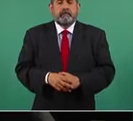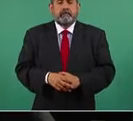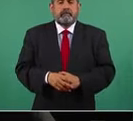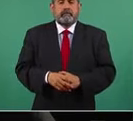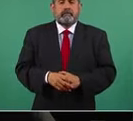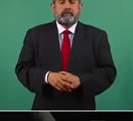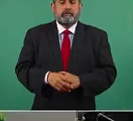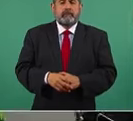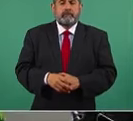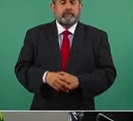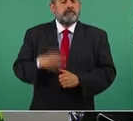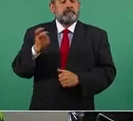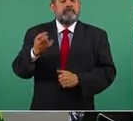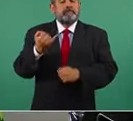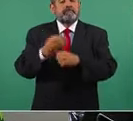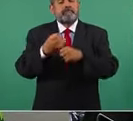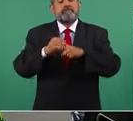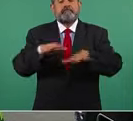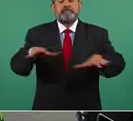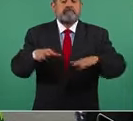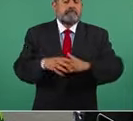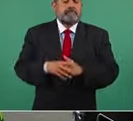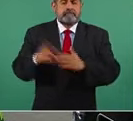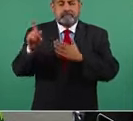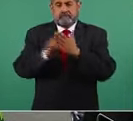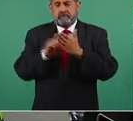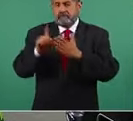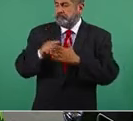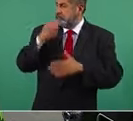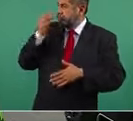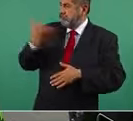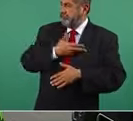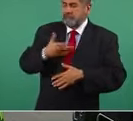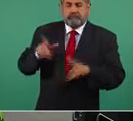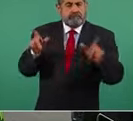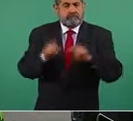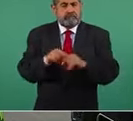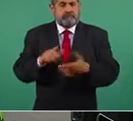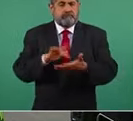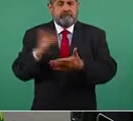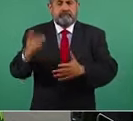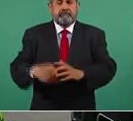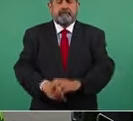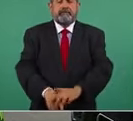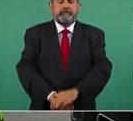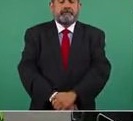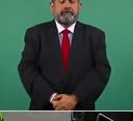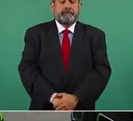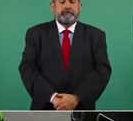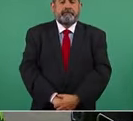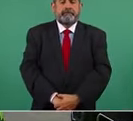sería el informe mensual, señor presidente. Muchas gracias.